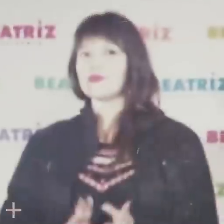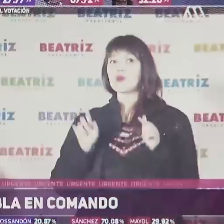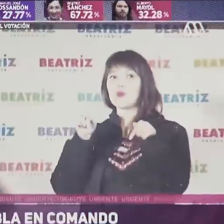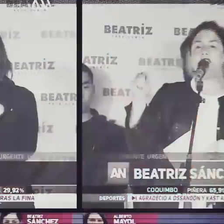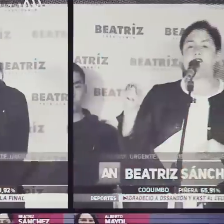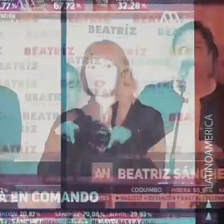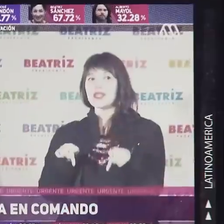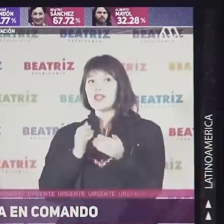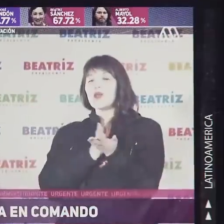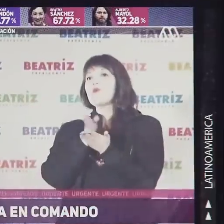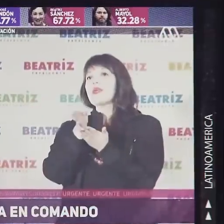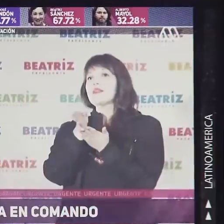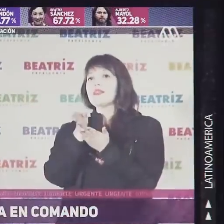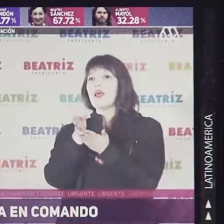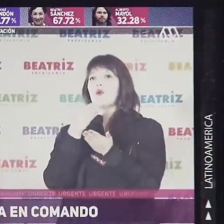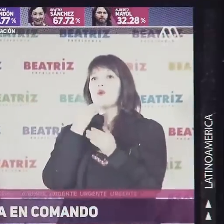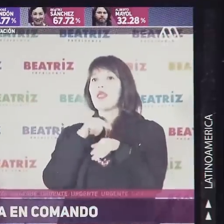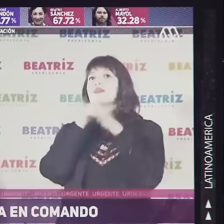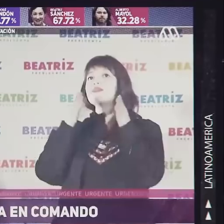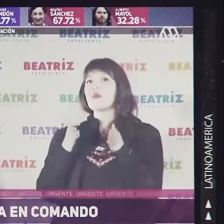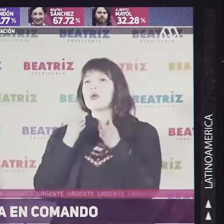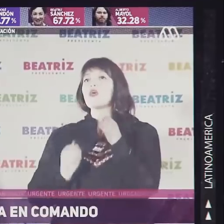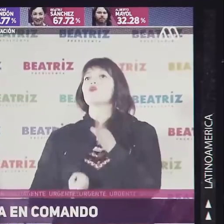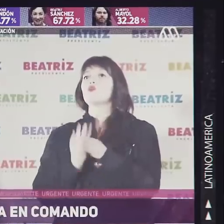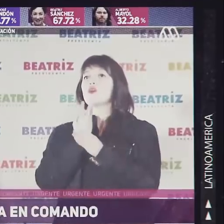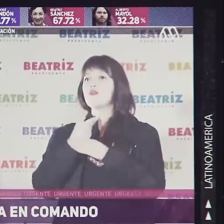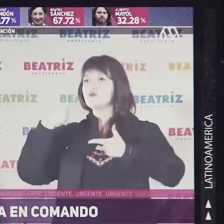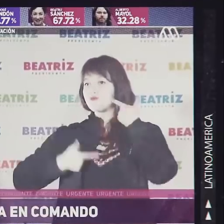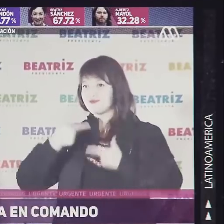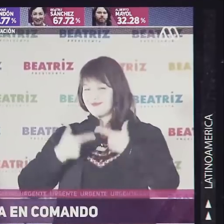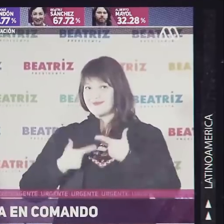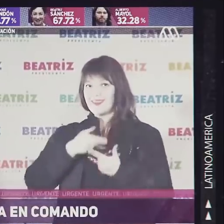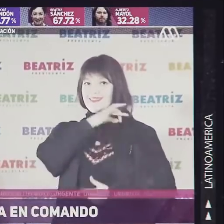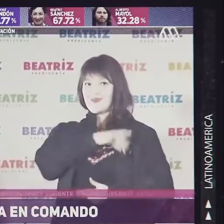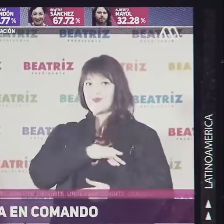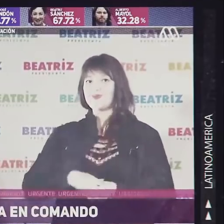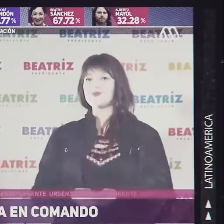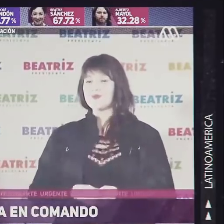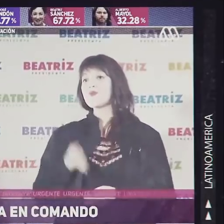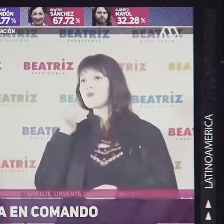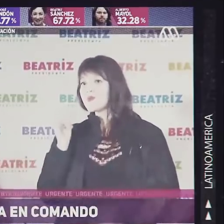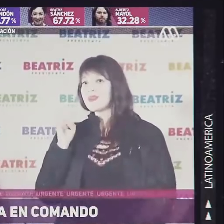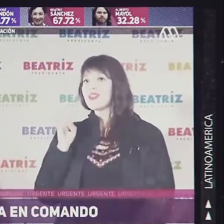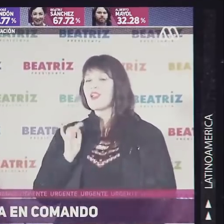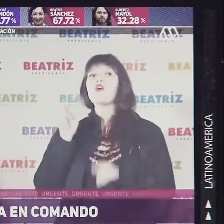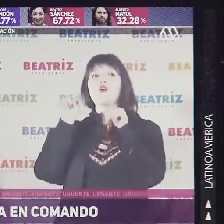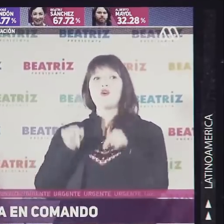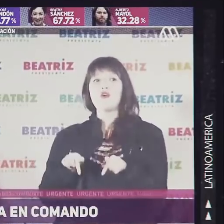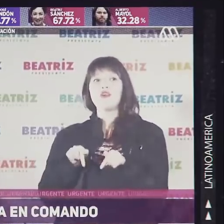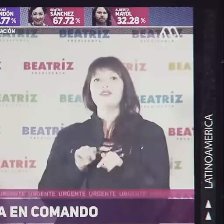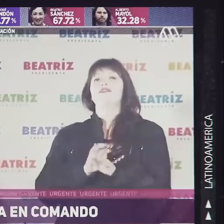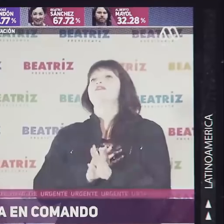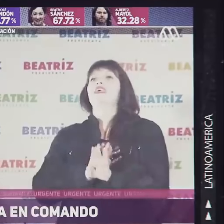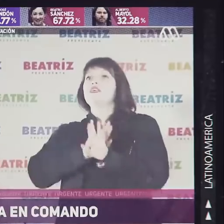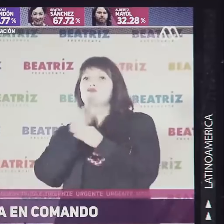Hoy día comienza una etapa nueva de la historia política de Chile. Sí. Hoy día se